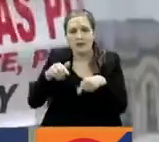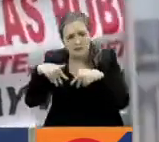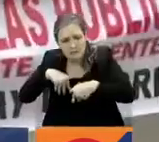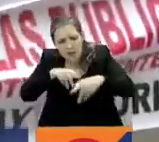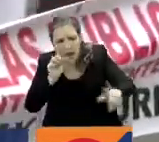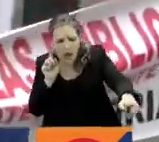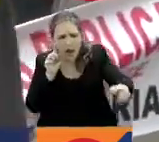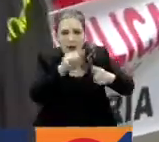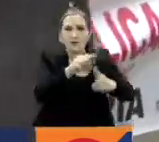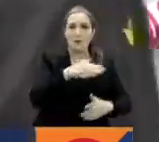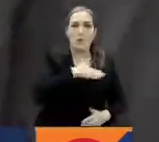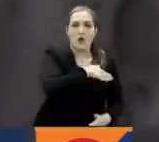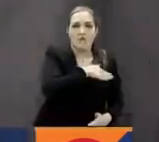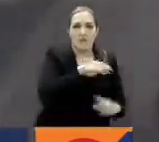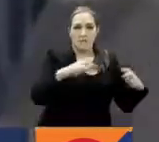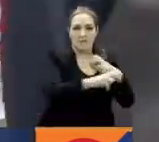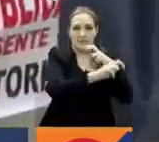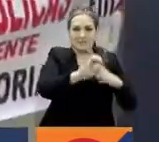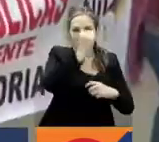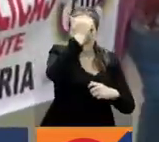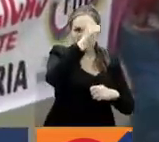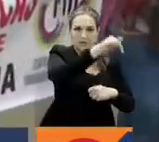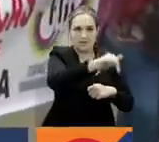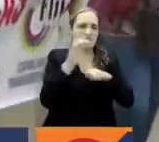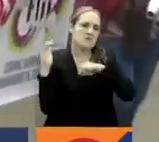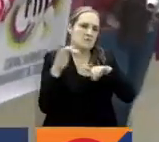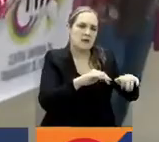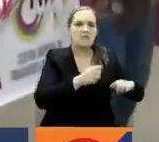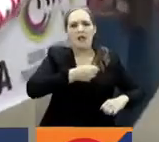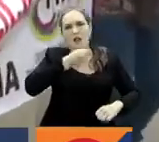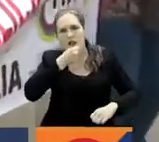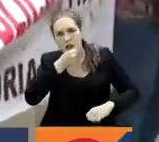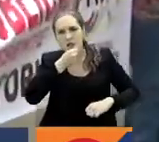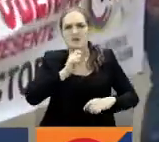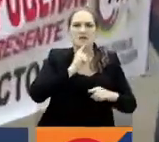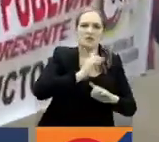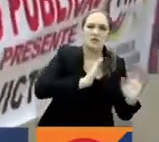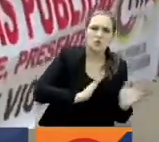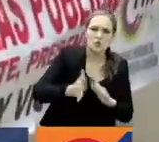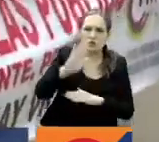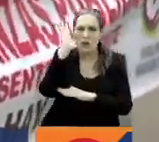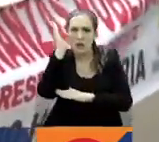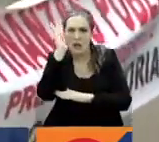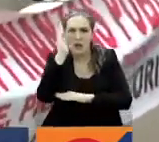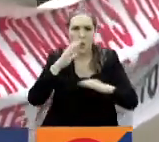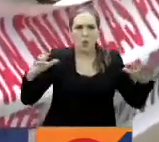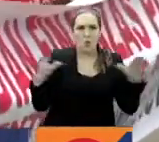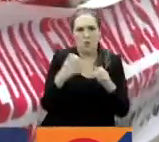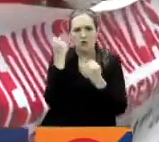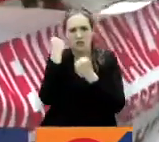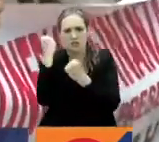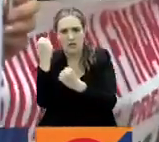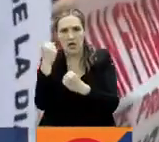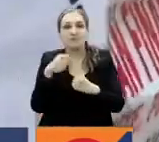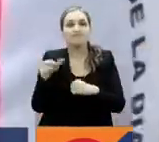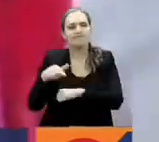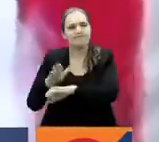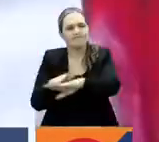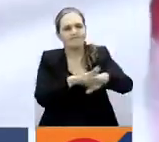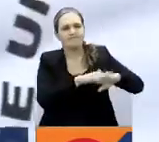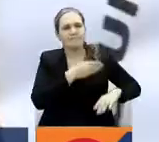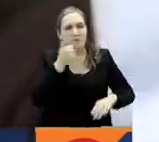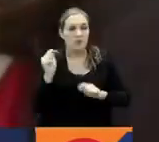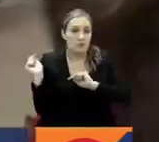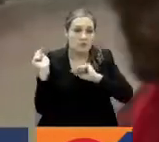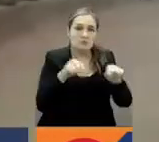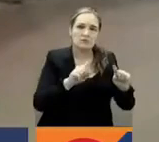Bolívar. Allí habrá otras presentaciones y discursos de los sindicatos, organizaciones sociales, por lo que las autoridades recomiendan no